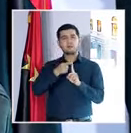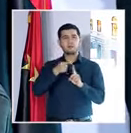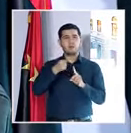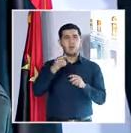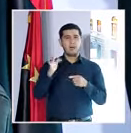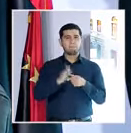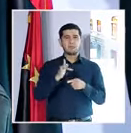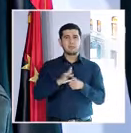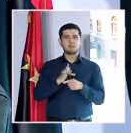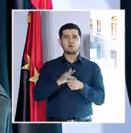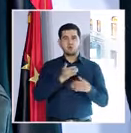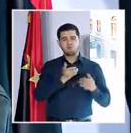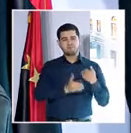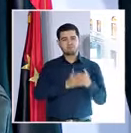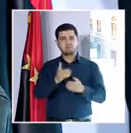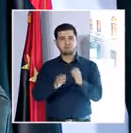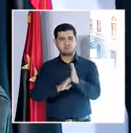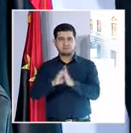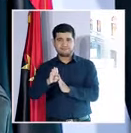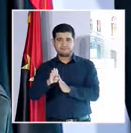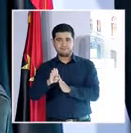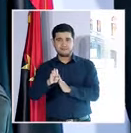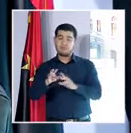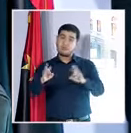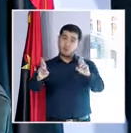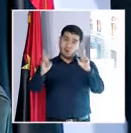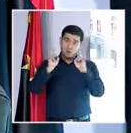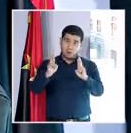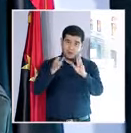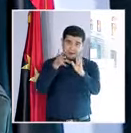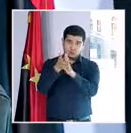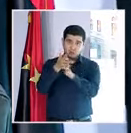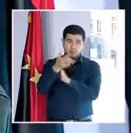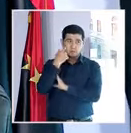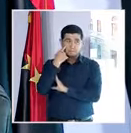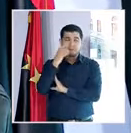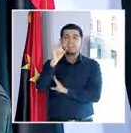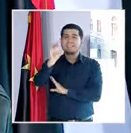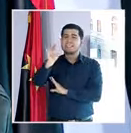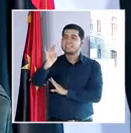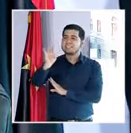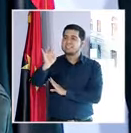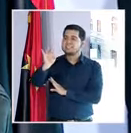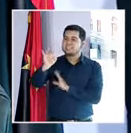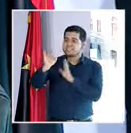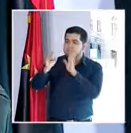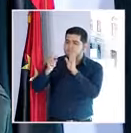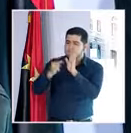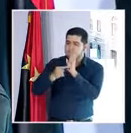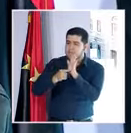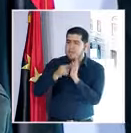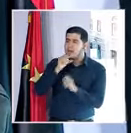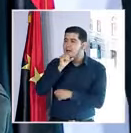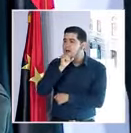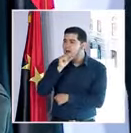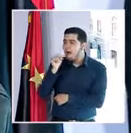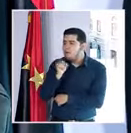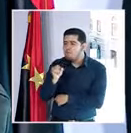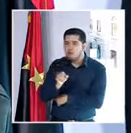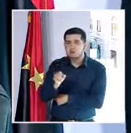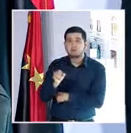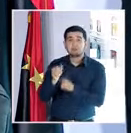en marcha con su equipo. Aspiramos a llegar a más de 15 mil adultos mayores, con una estrategia que es tal